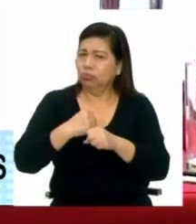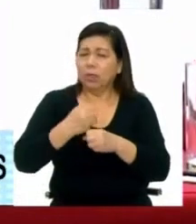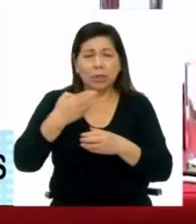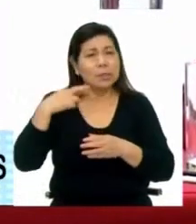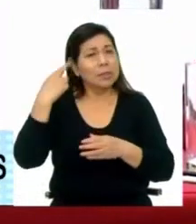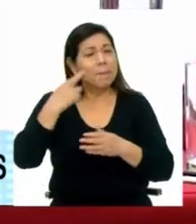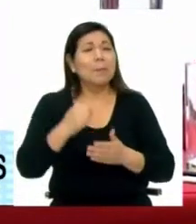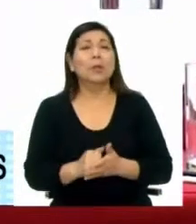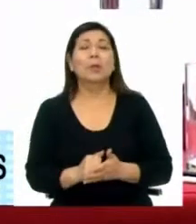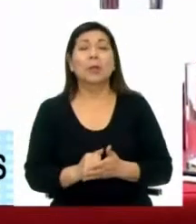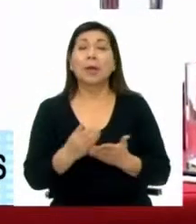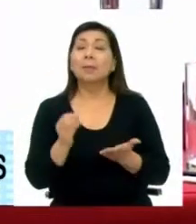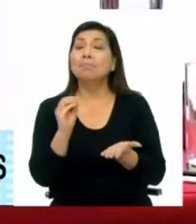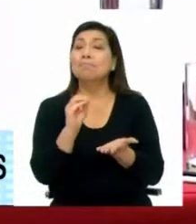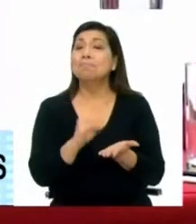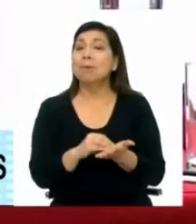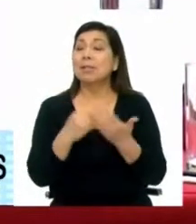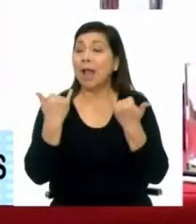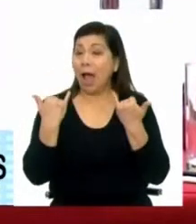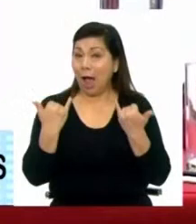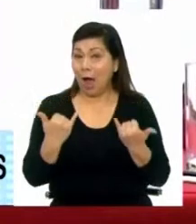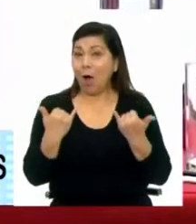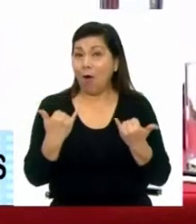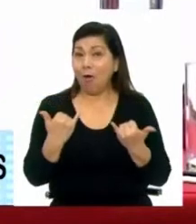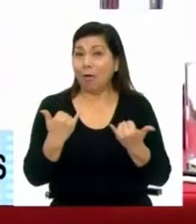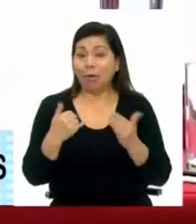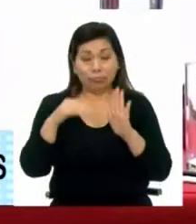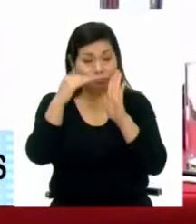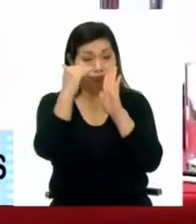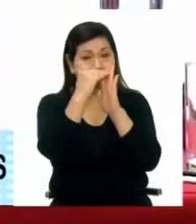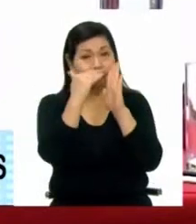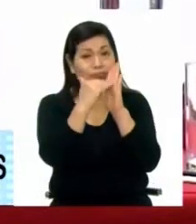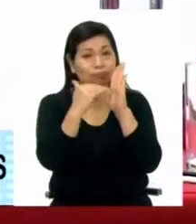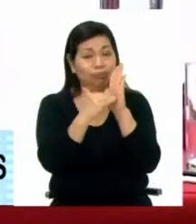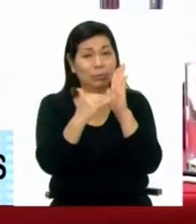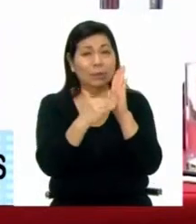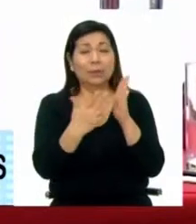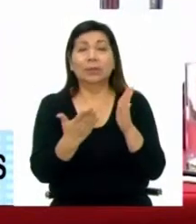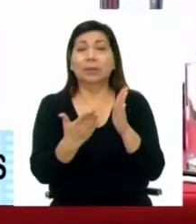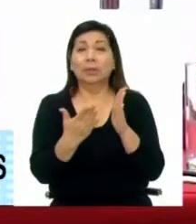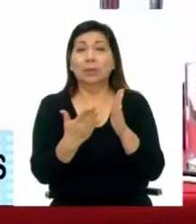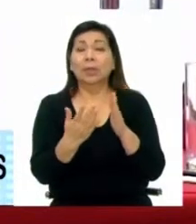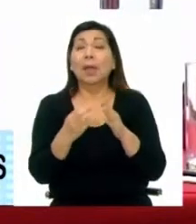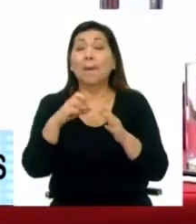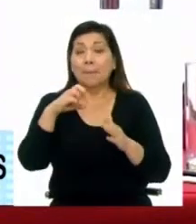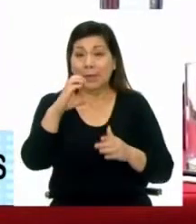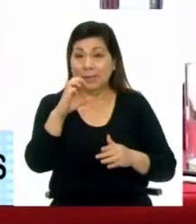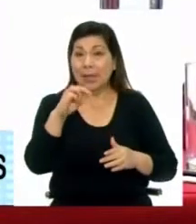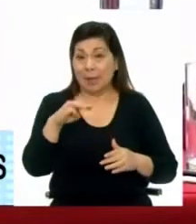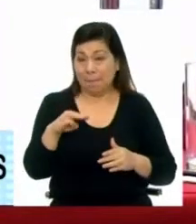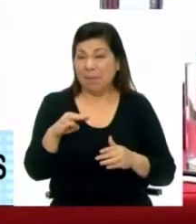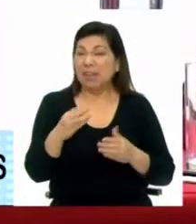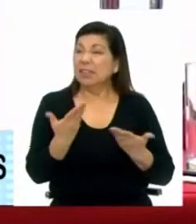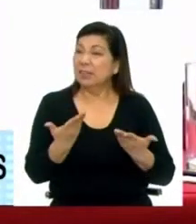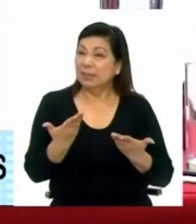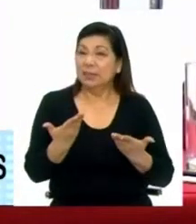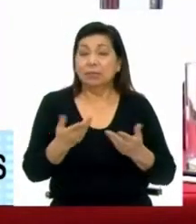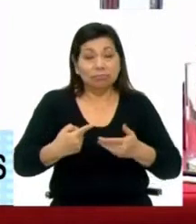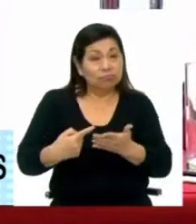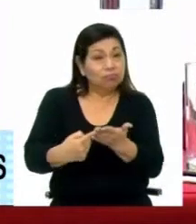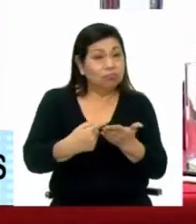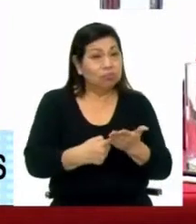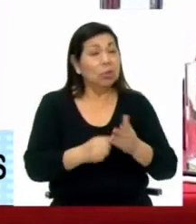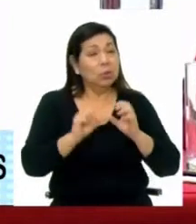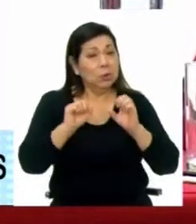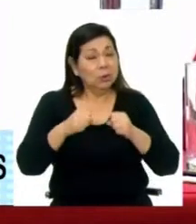y en esa política. Es más, en este momento se está agendando a nivel de PCM la